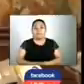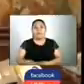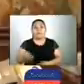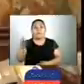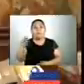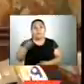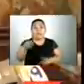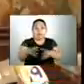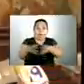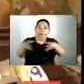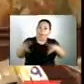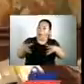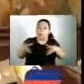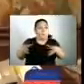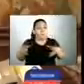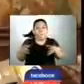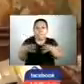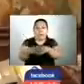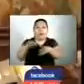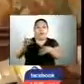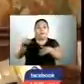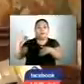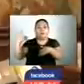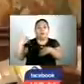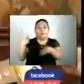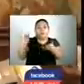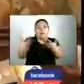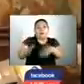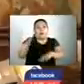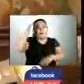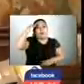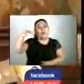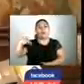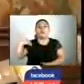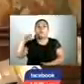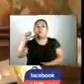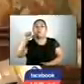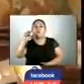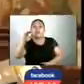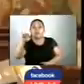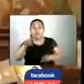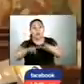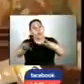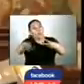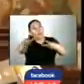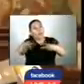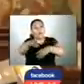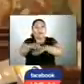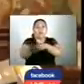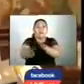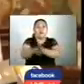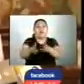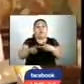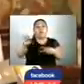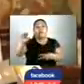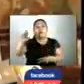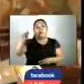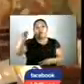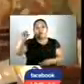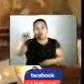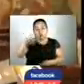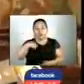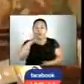de la Junta Directiva, ya lo anunció tanto Sueci como Ernesto Castro, ya lo dijeron ellos. Lo